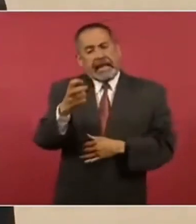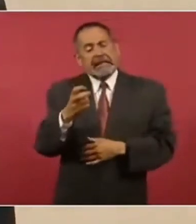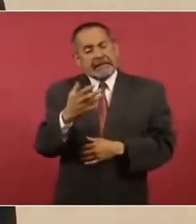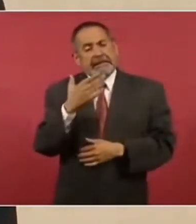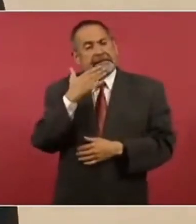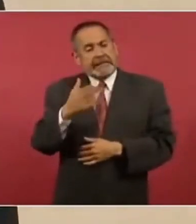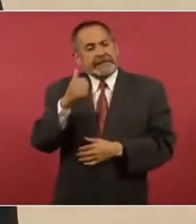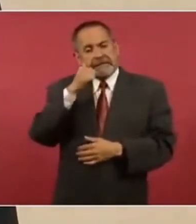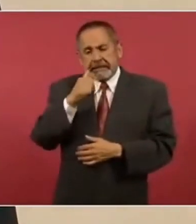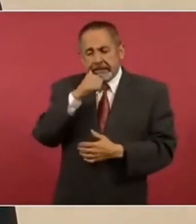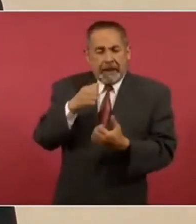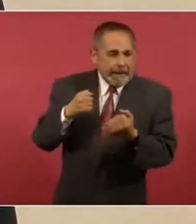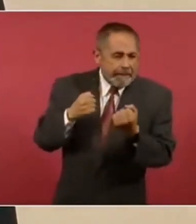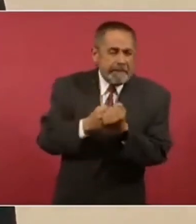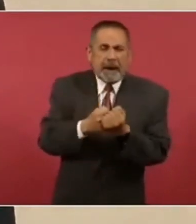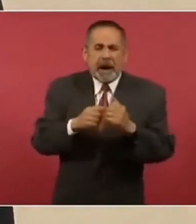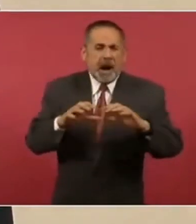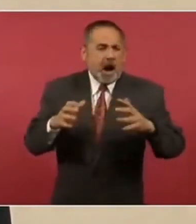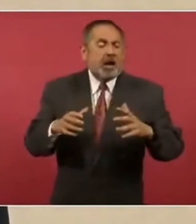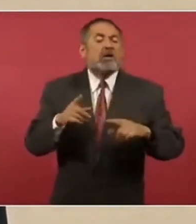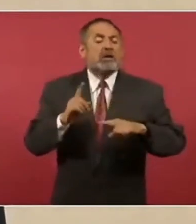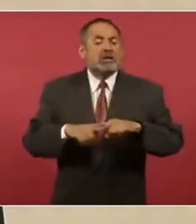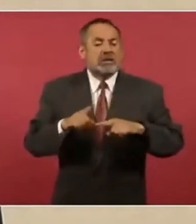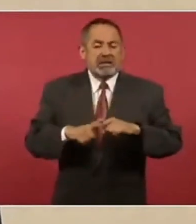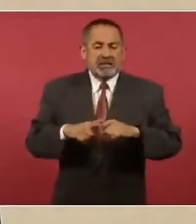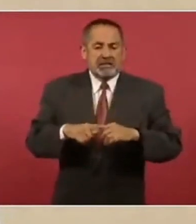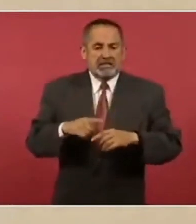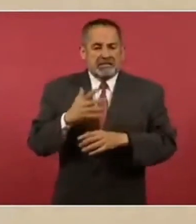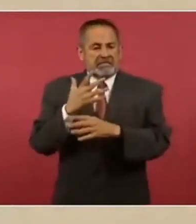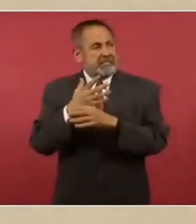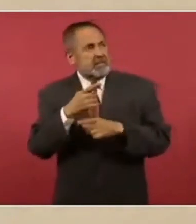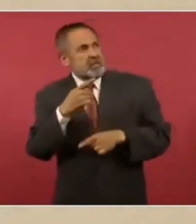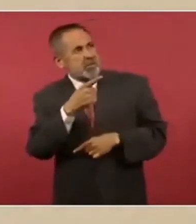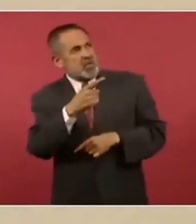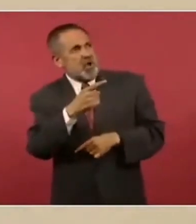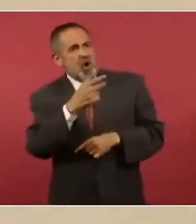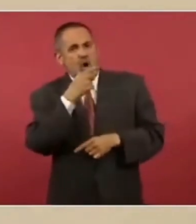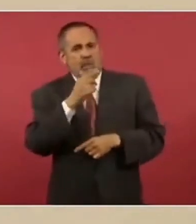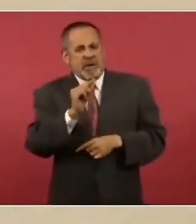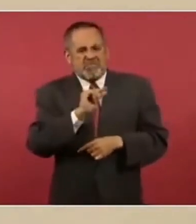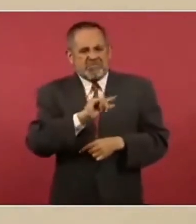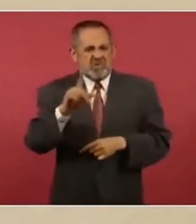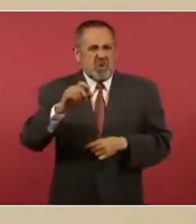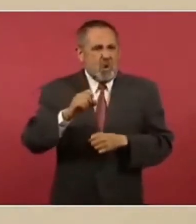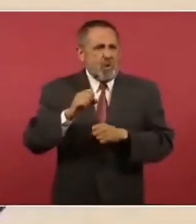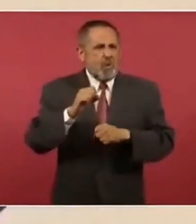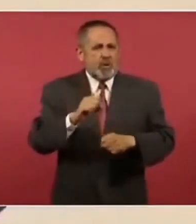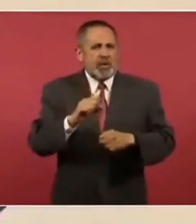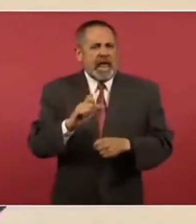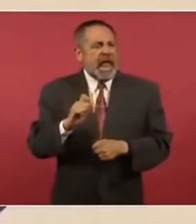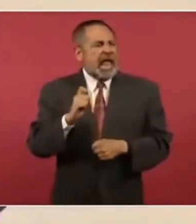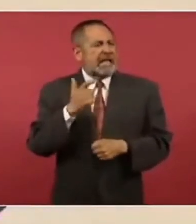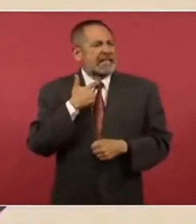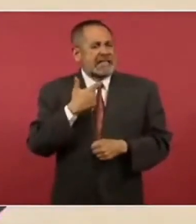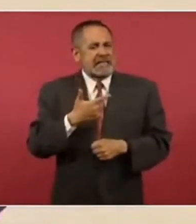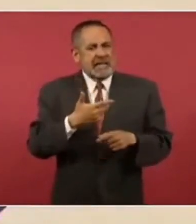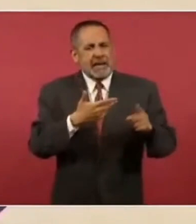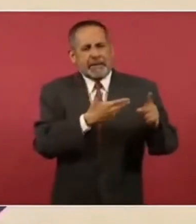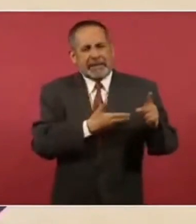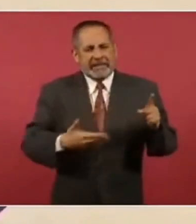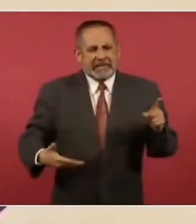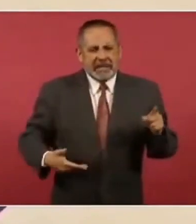venido sosteniendo el estadista del país más poderoso de América, el excelentísimo